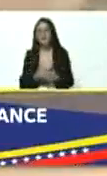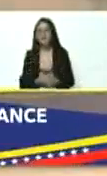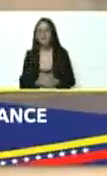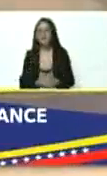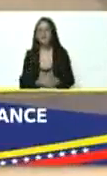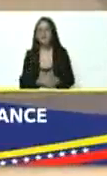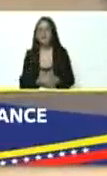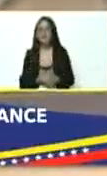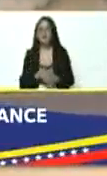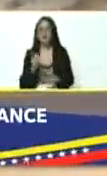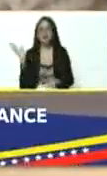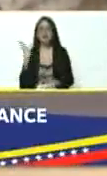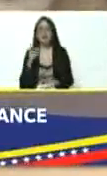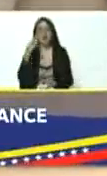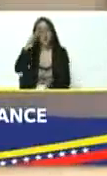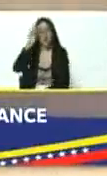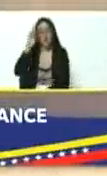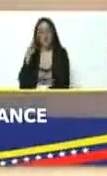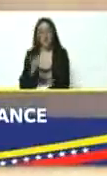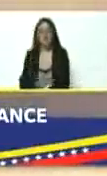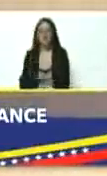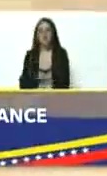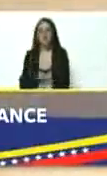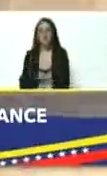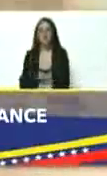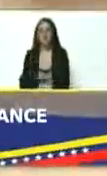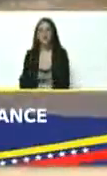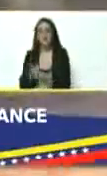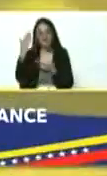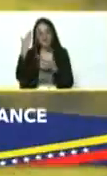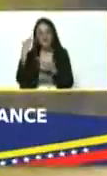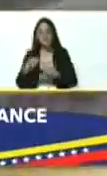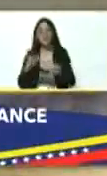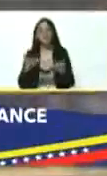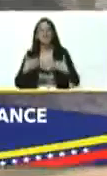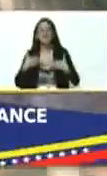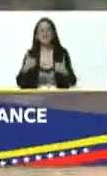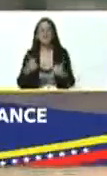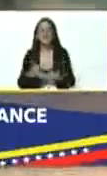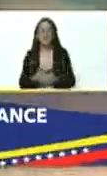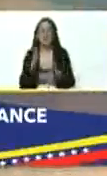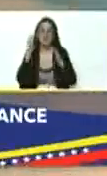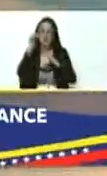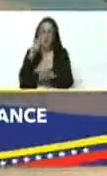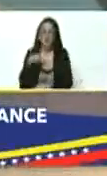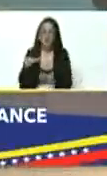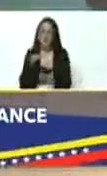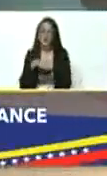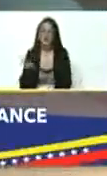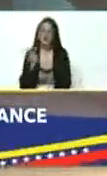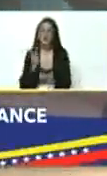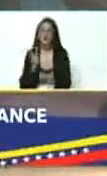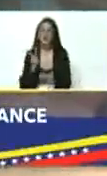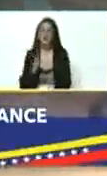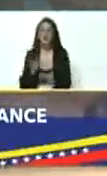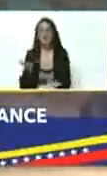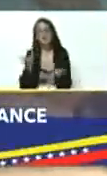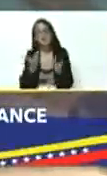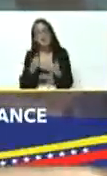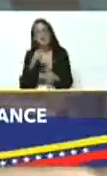desde nuestra Cuba hermana a darle salud y atención al pueblo de Venezuela. ¿Quién me cuenta aquí